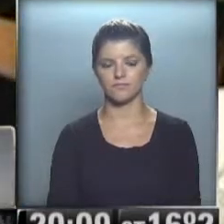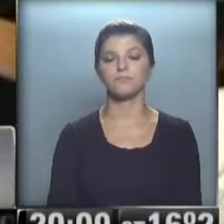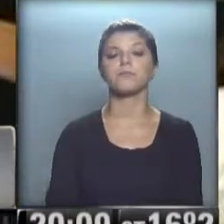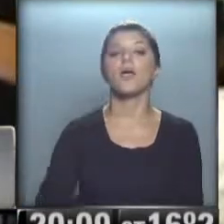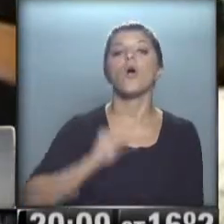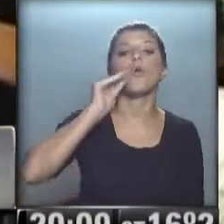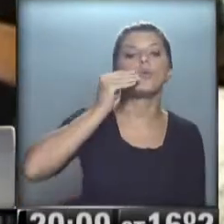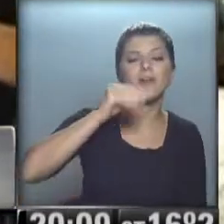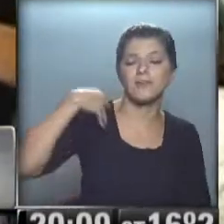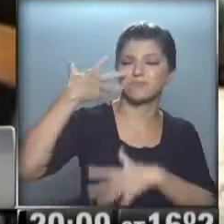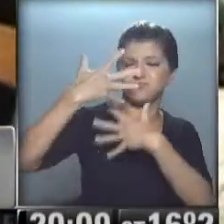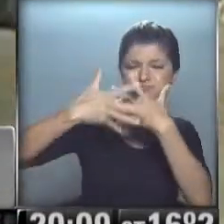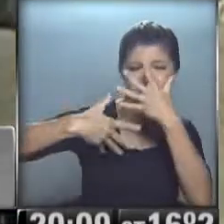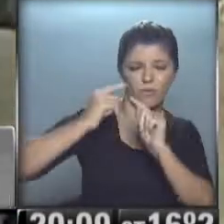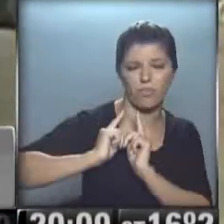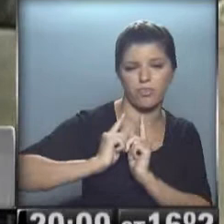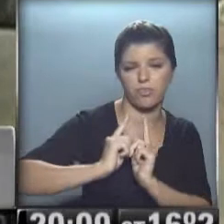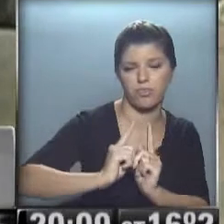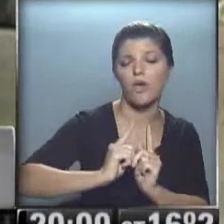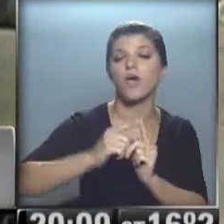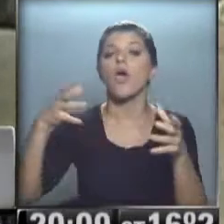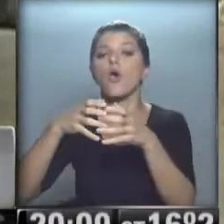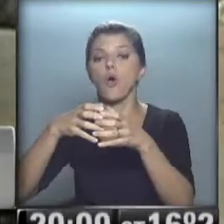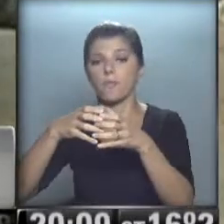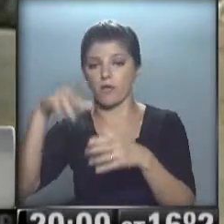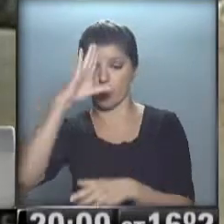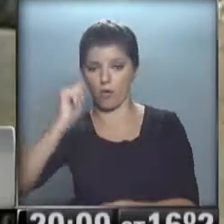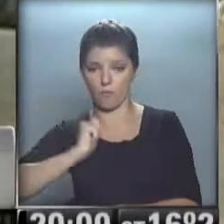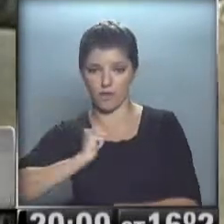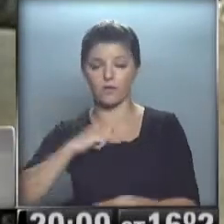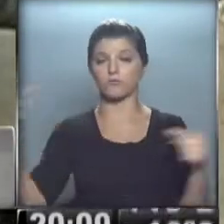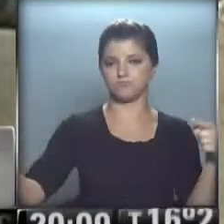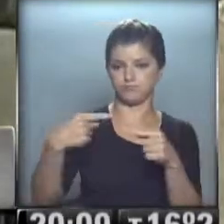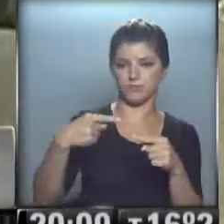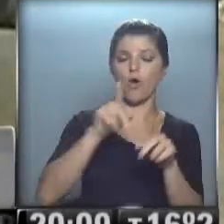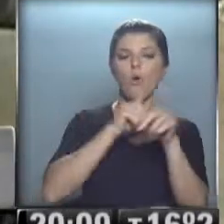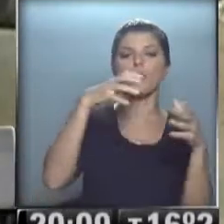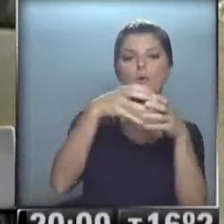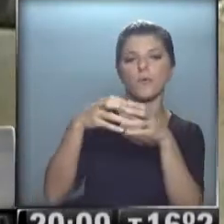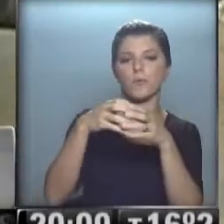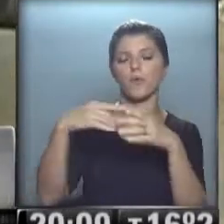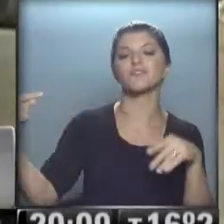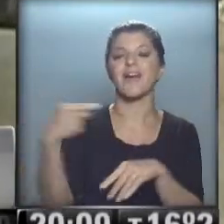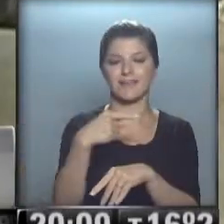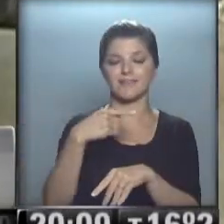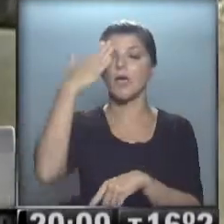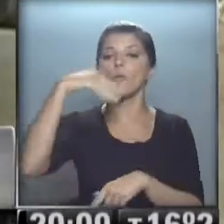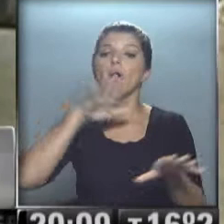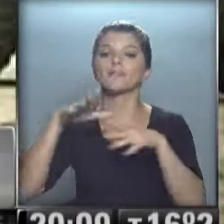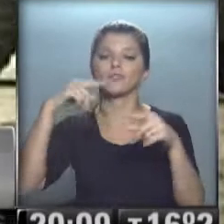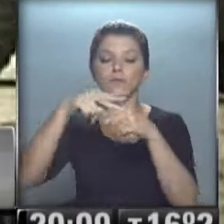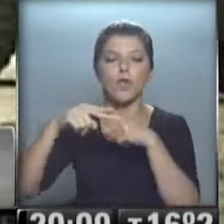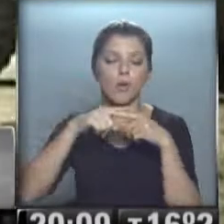Ucrania, violencia sin fin. Tropas del gobierno volvieron a enfrentarse a los separatistas en el este del país tras el fracaso de una mesa de